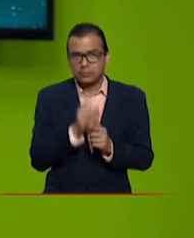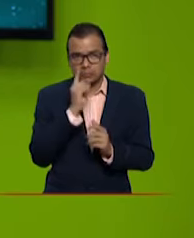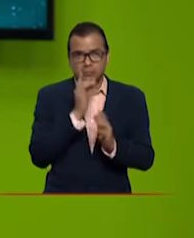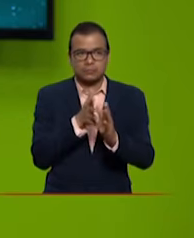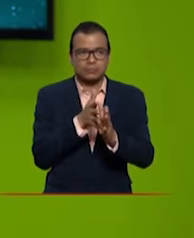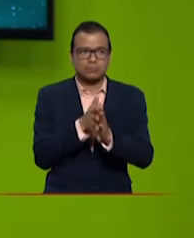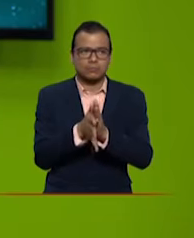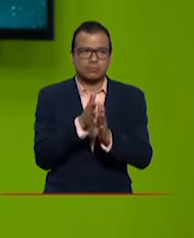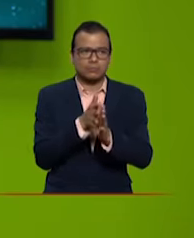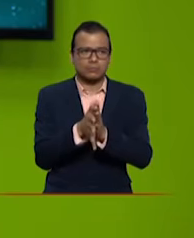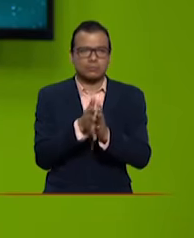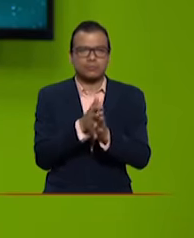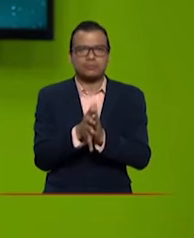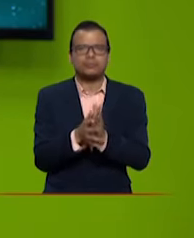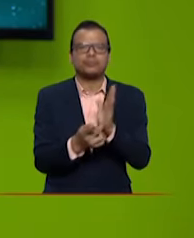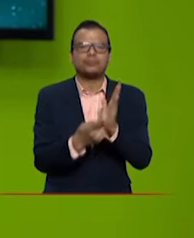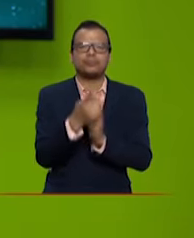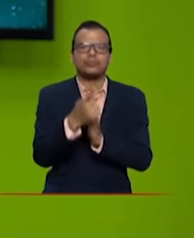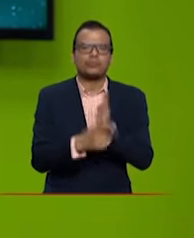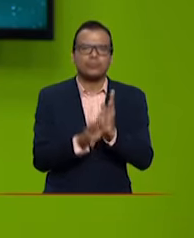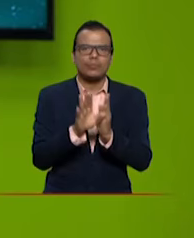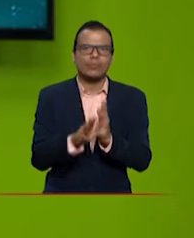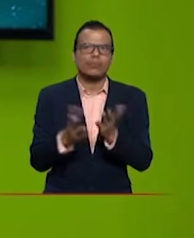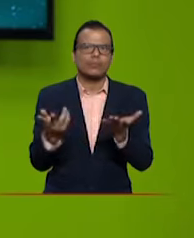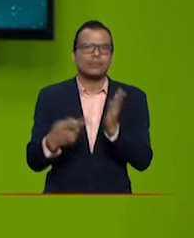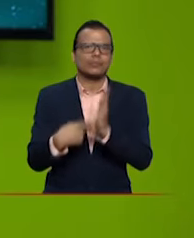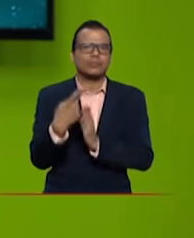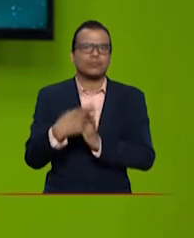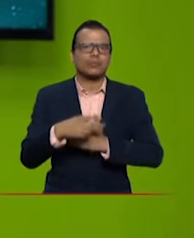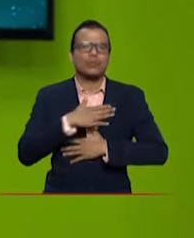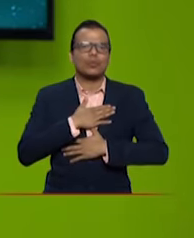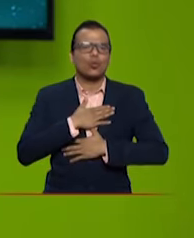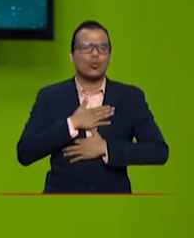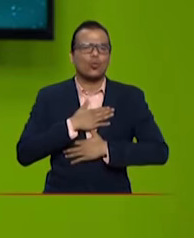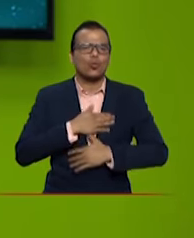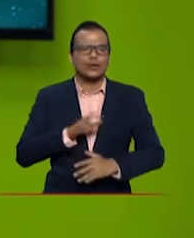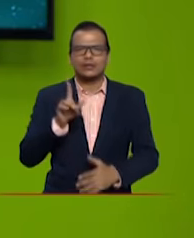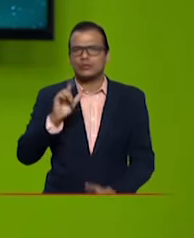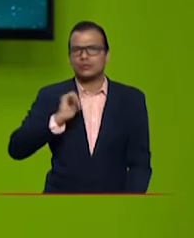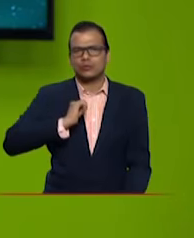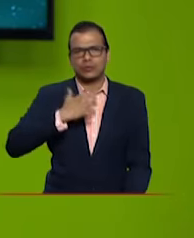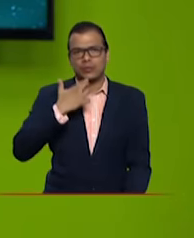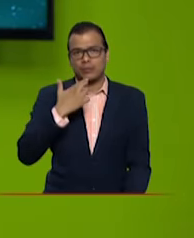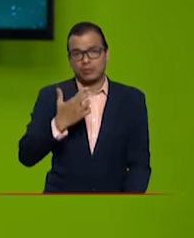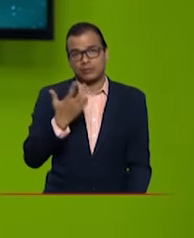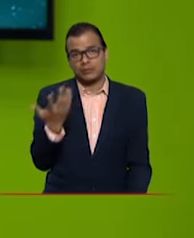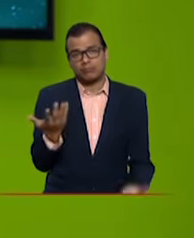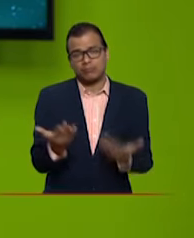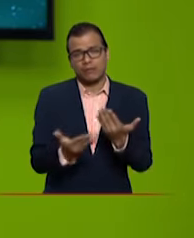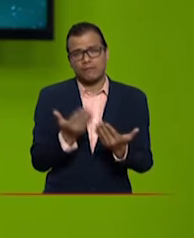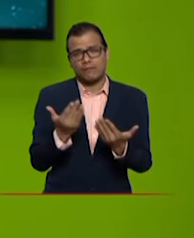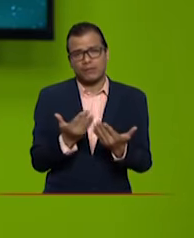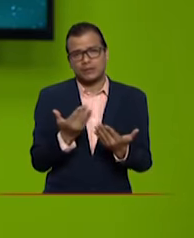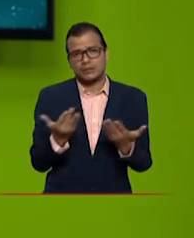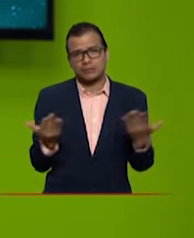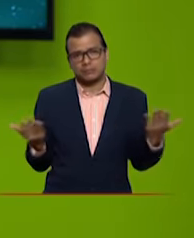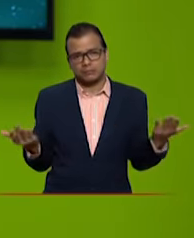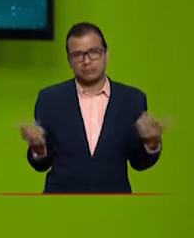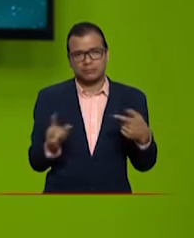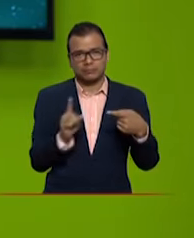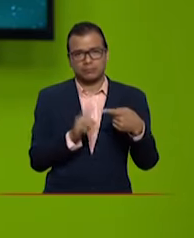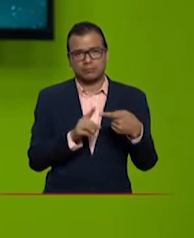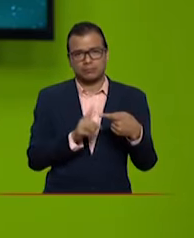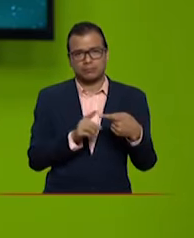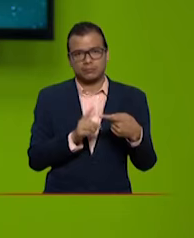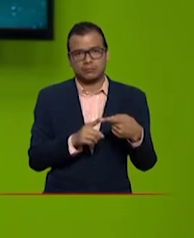este proyecto, cualquier proyecto que no tenga los permisos ambientales se expone a lo siguiente. En primer lugar, si observamos que nos